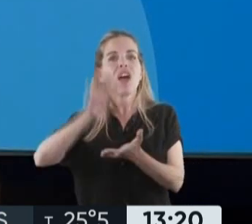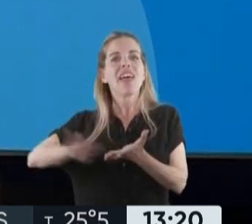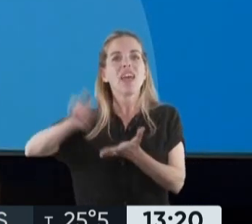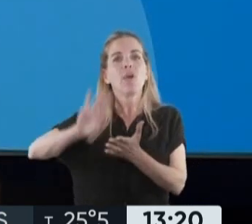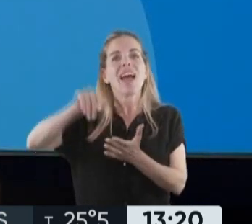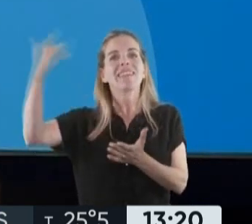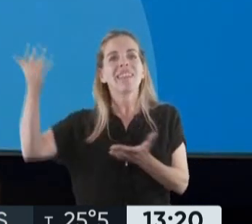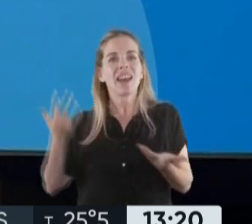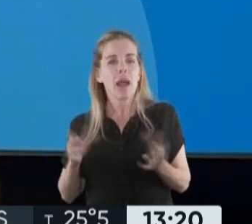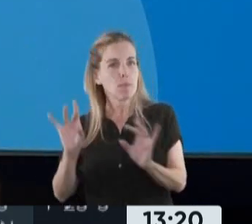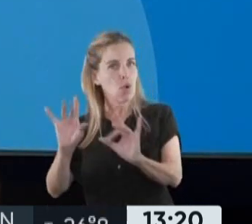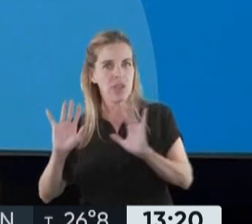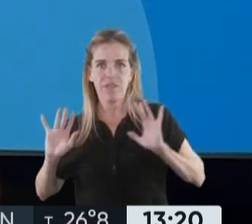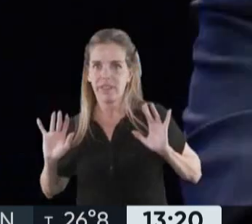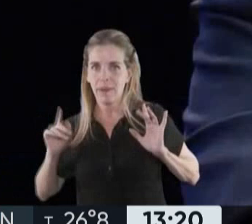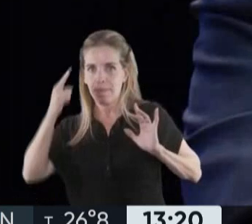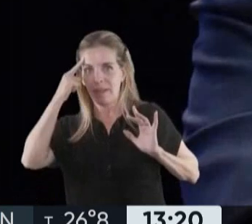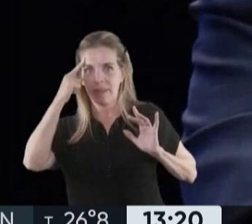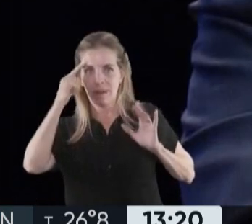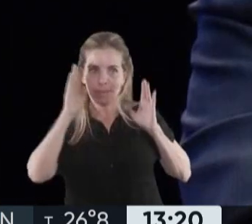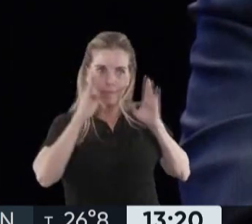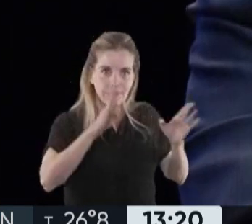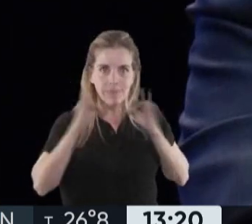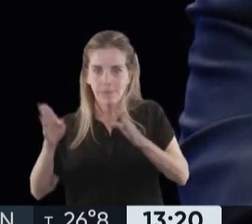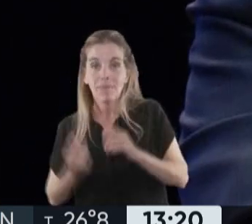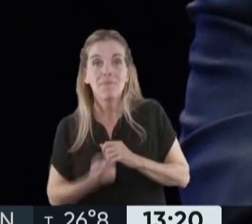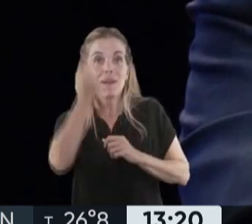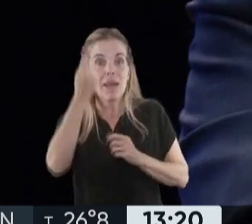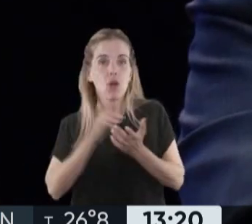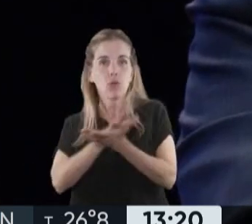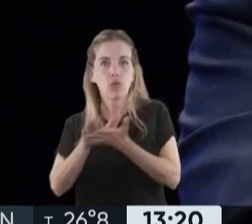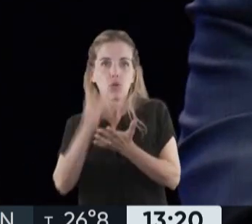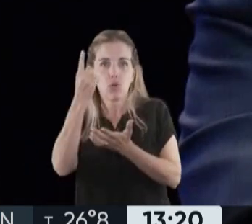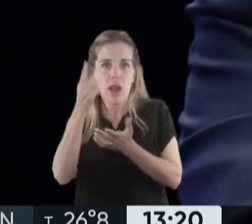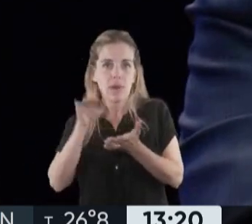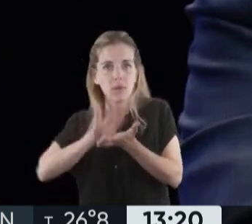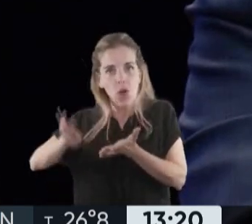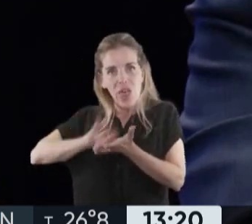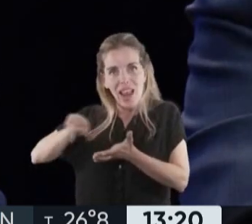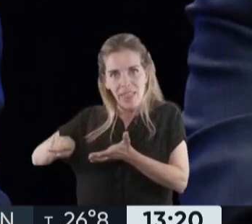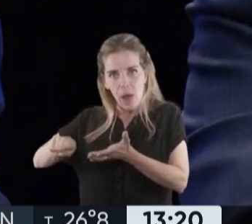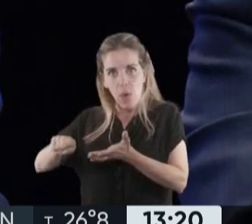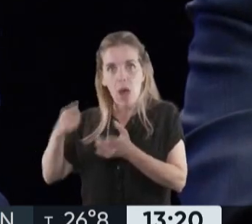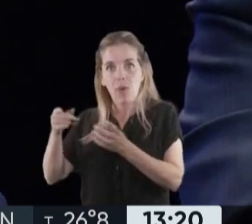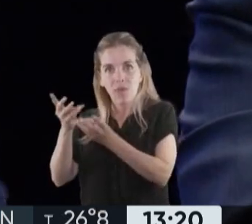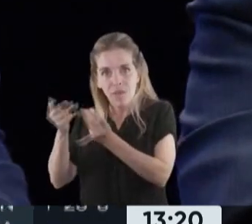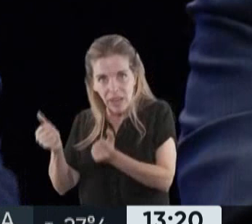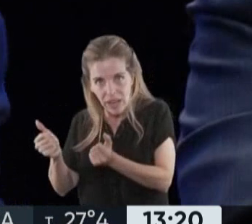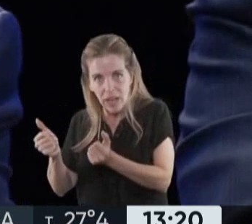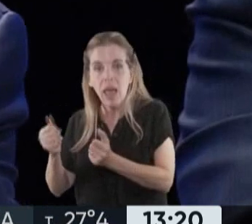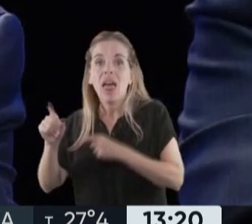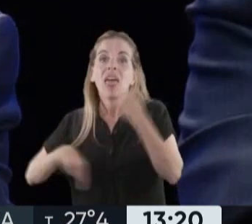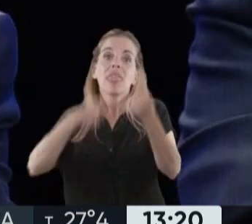paguemos. Tuvimos primero que resolver ese problema. Y cuando terminamos ese problema, era